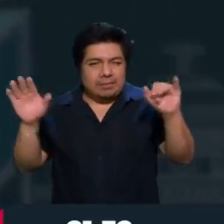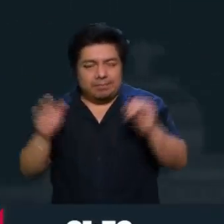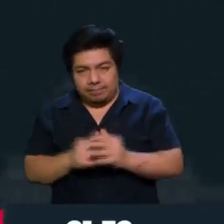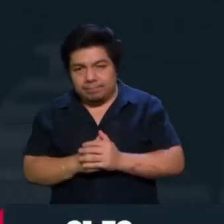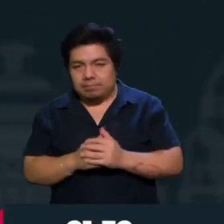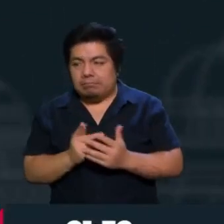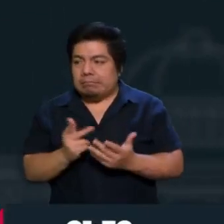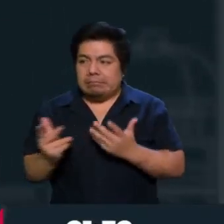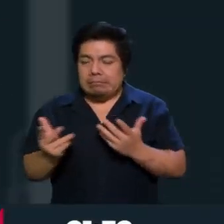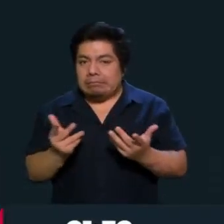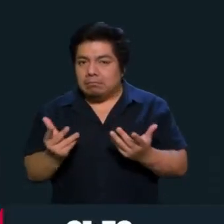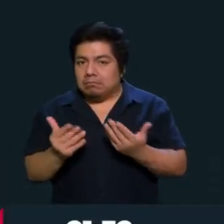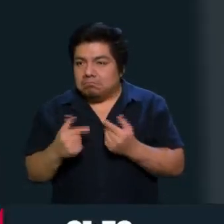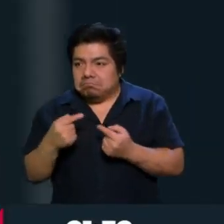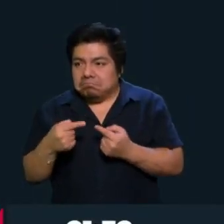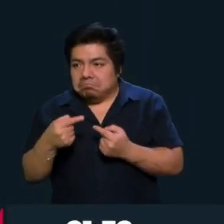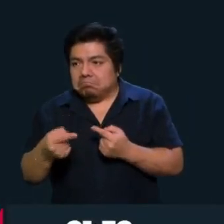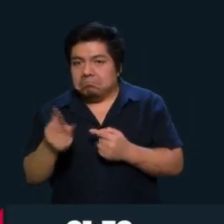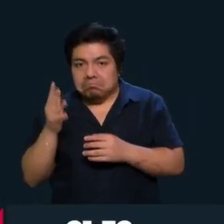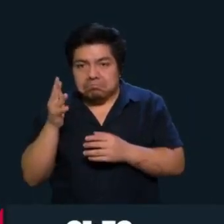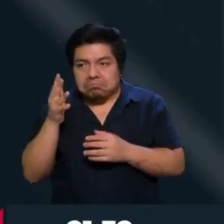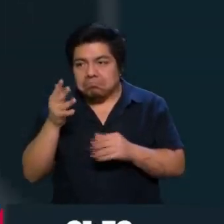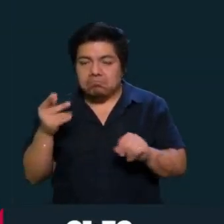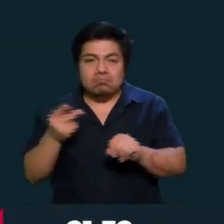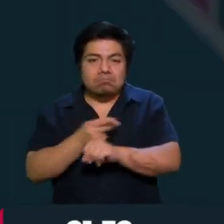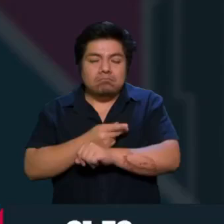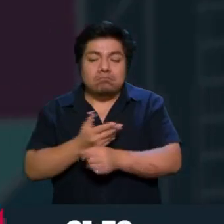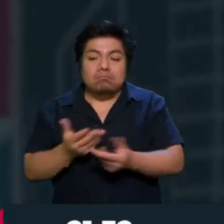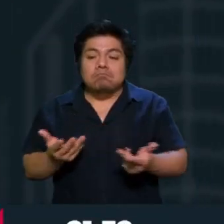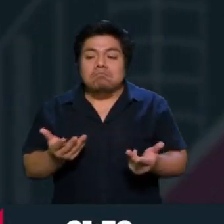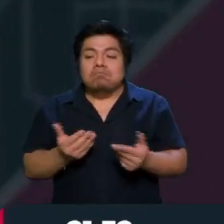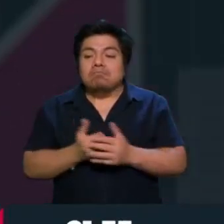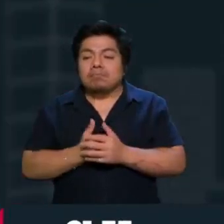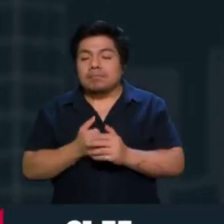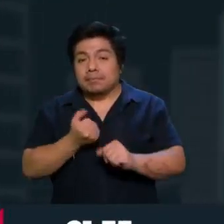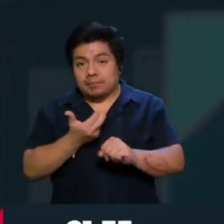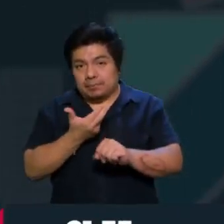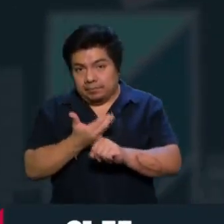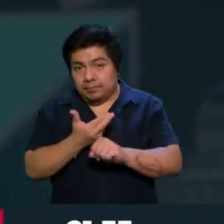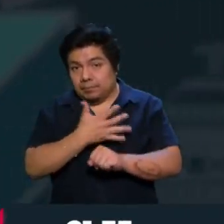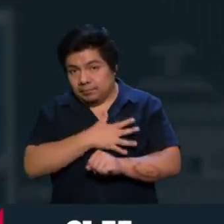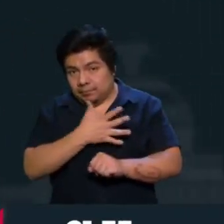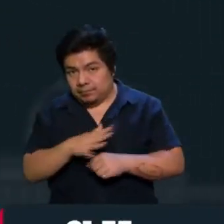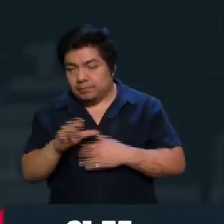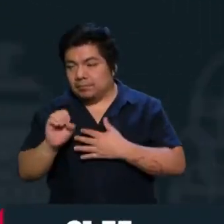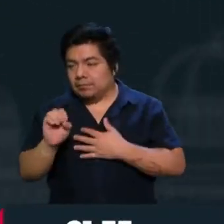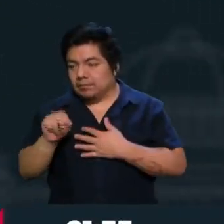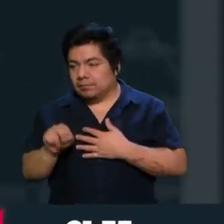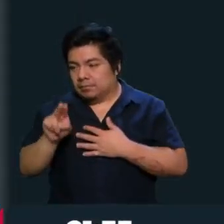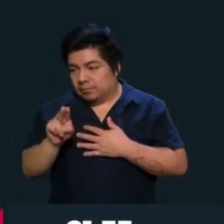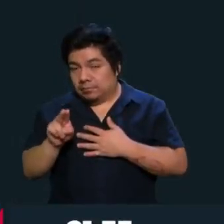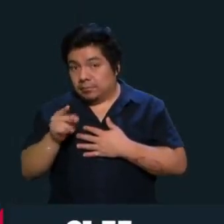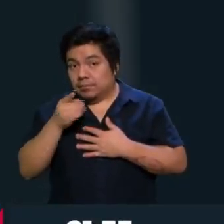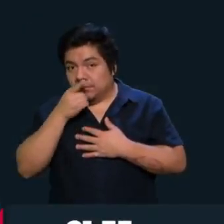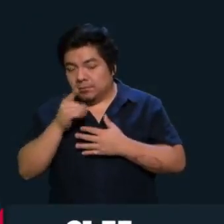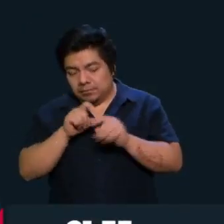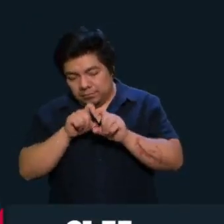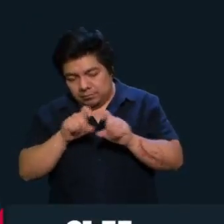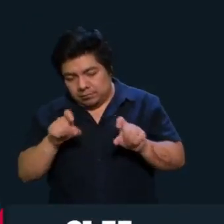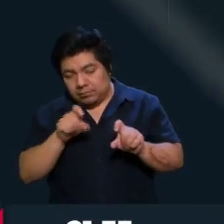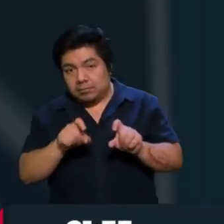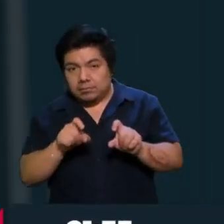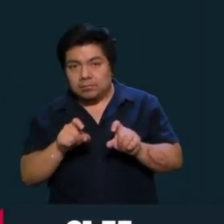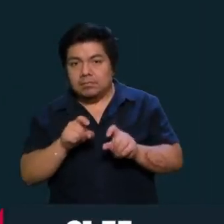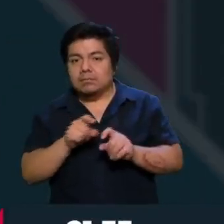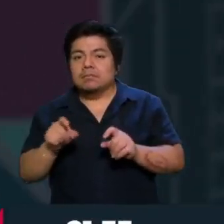la incertidumbre de qué ocurrirá con el futuro de la nación. En ese sentido, el secretario general de la ONU, Antonio Guterres, celebró, y cito, el fin